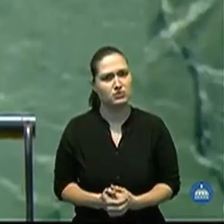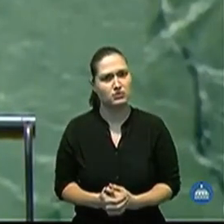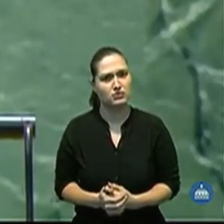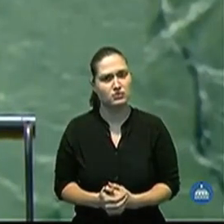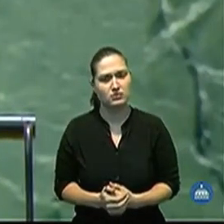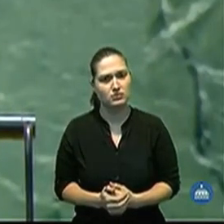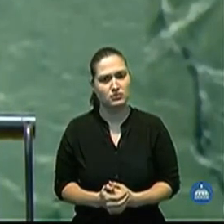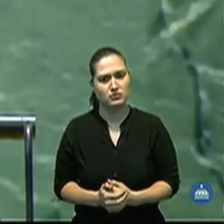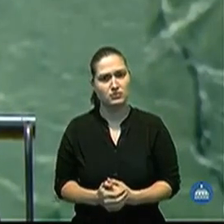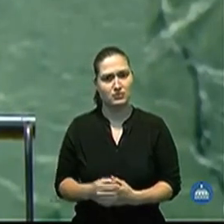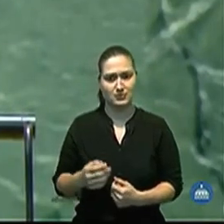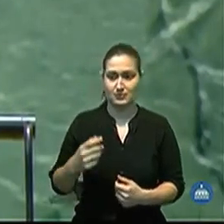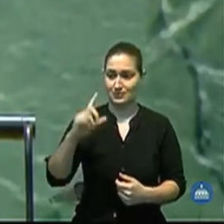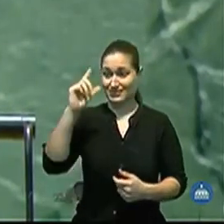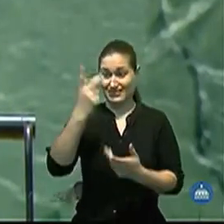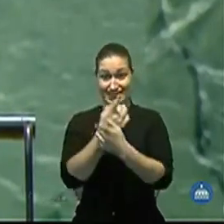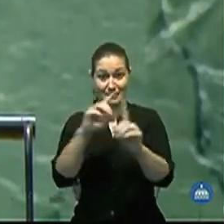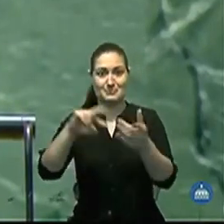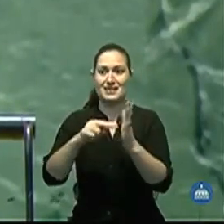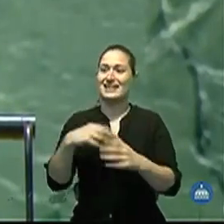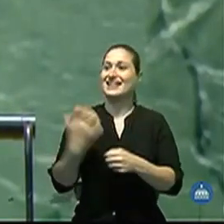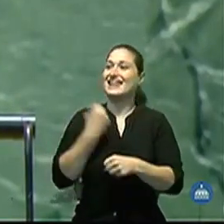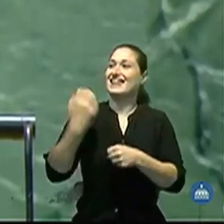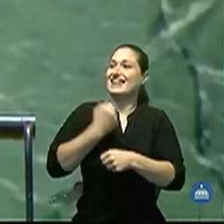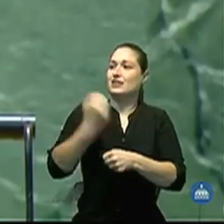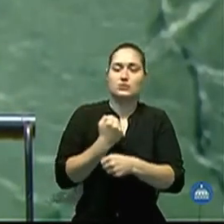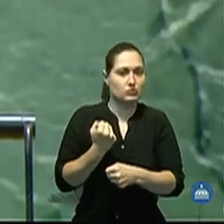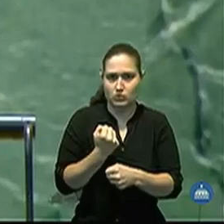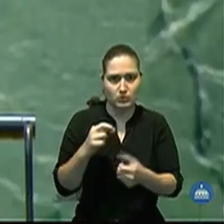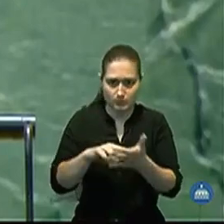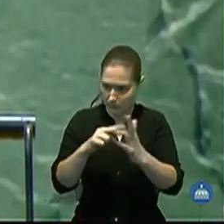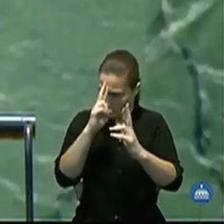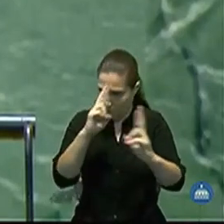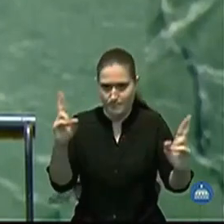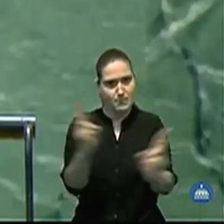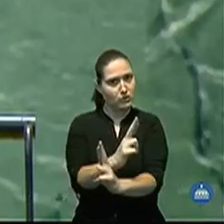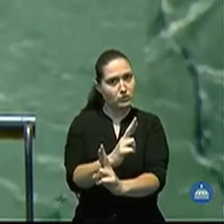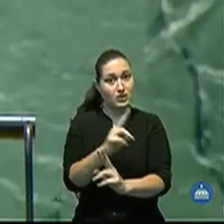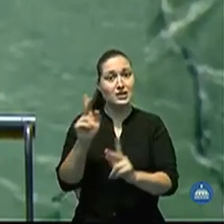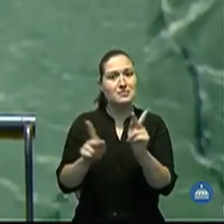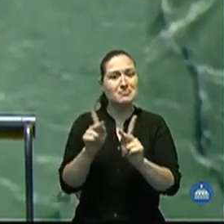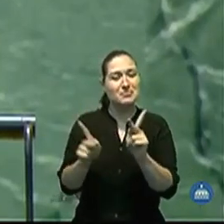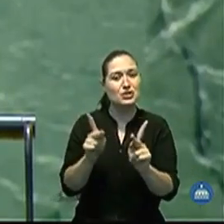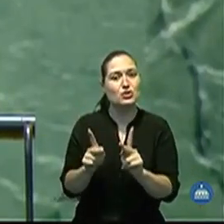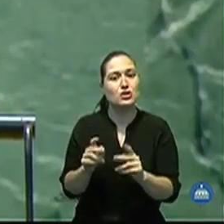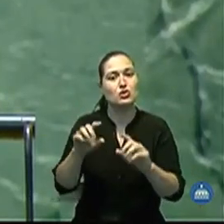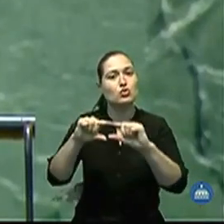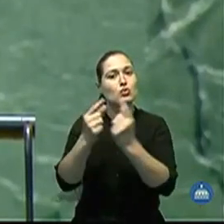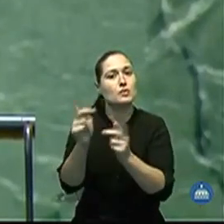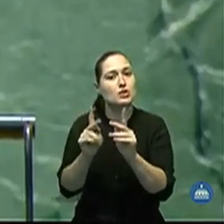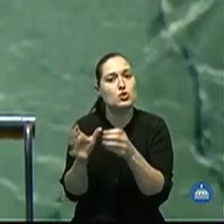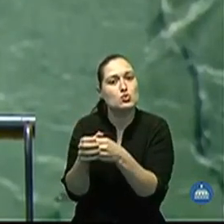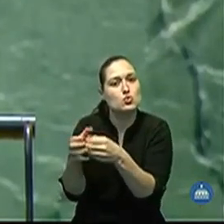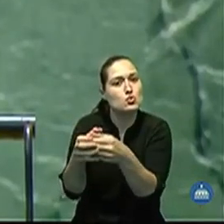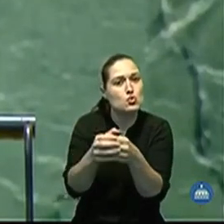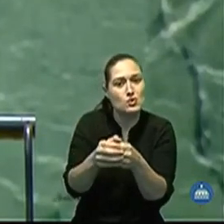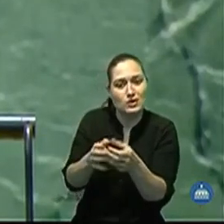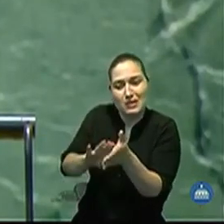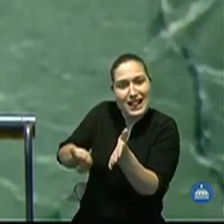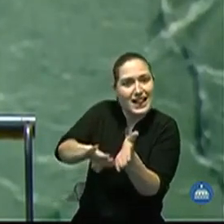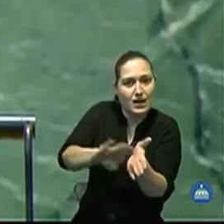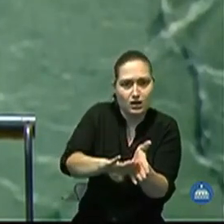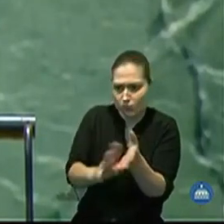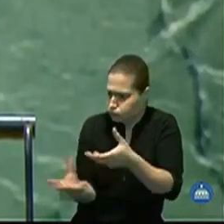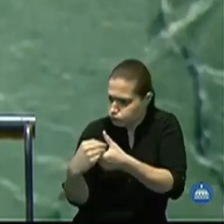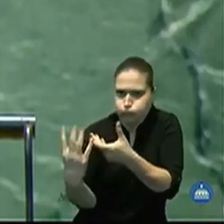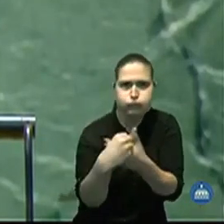ganadores. La mayoría debe garantizar el respeto y la inclusión de las minorías, que gozan de iguales derechos y deben ser tratados con equidad